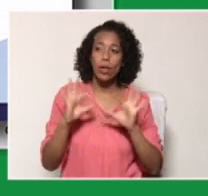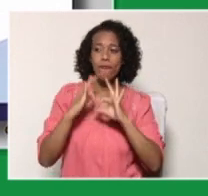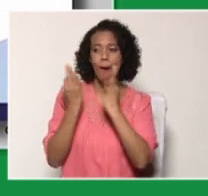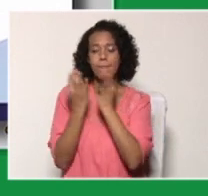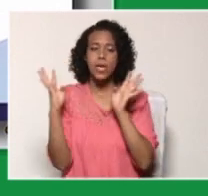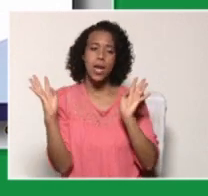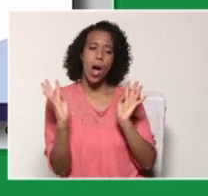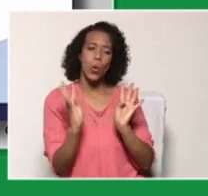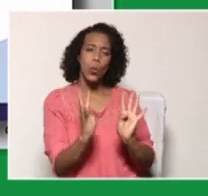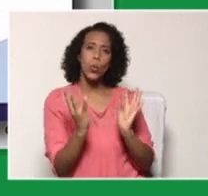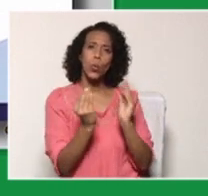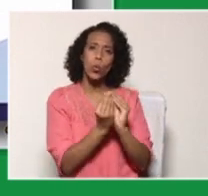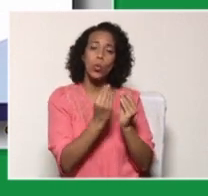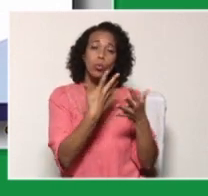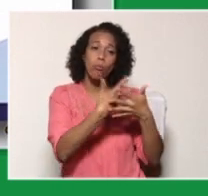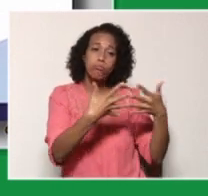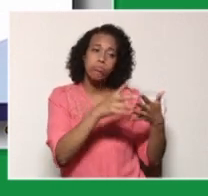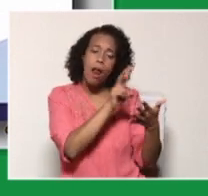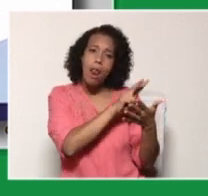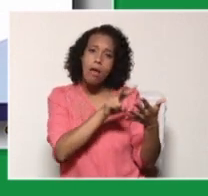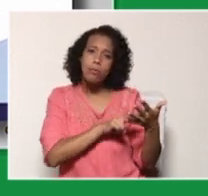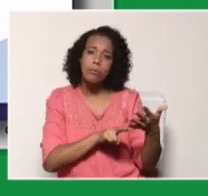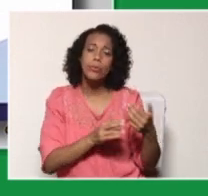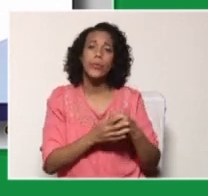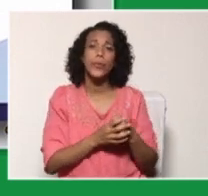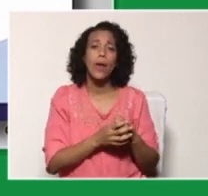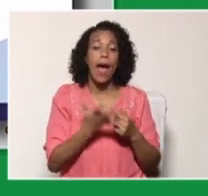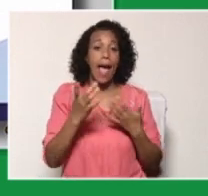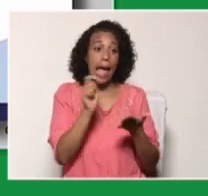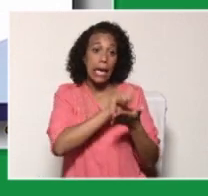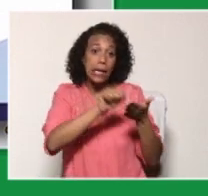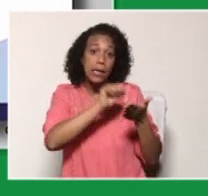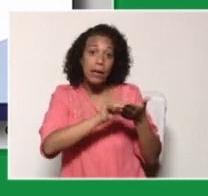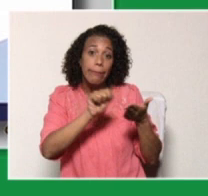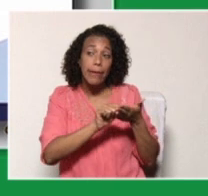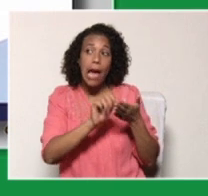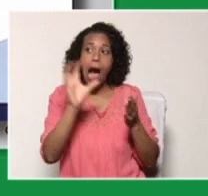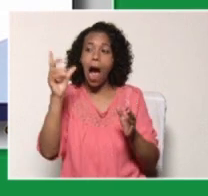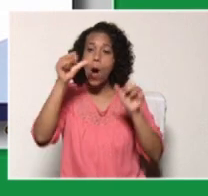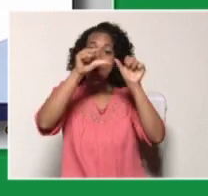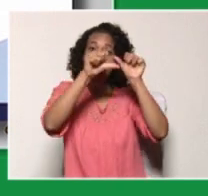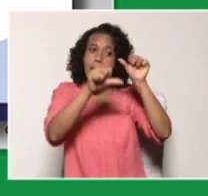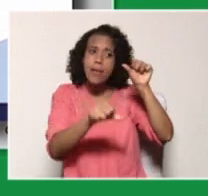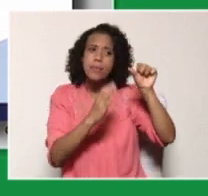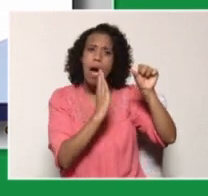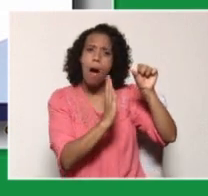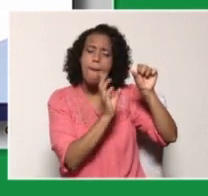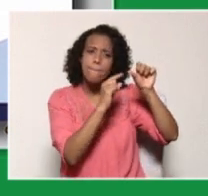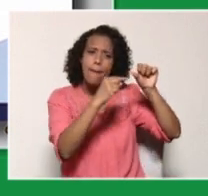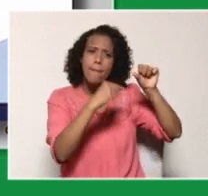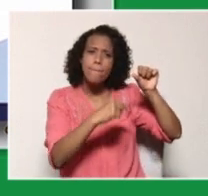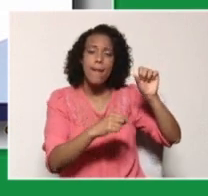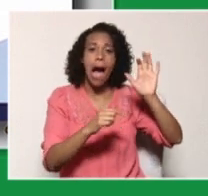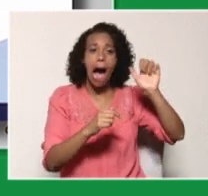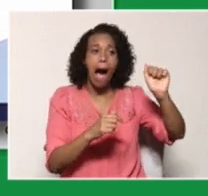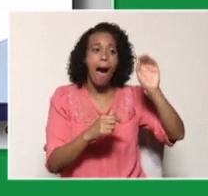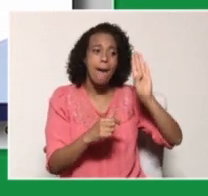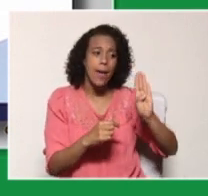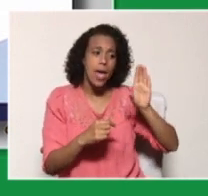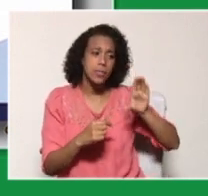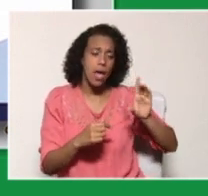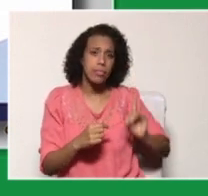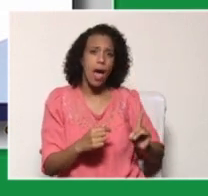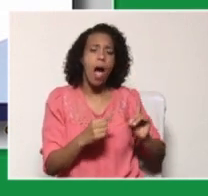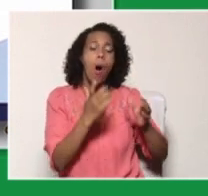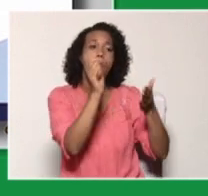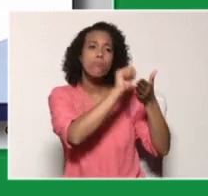familia. Acompáñelos durante este proceso. También escribir los alimentos en una lista ordenada, las palabras alfabéticamente. Estos alimentos